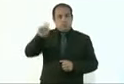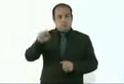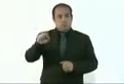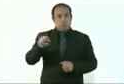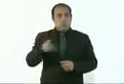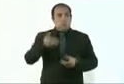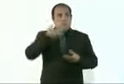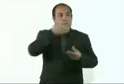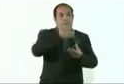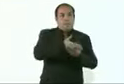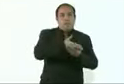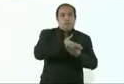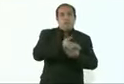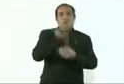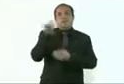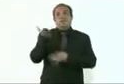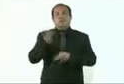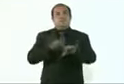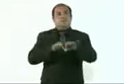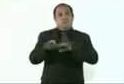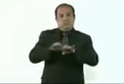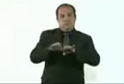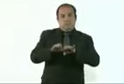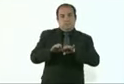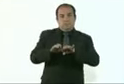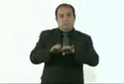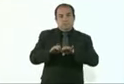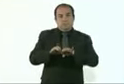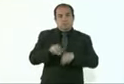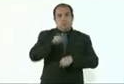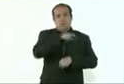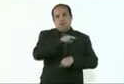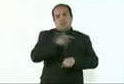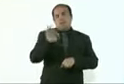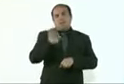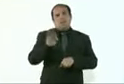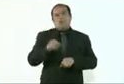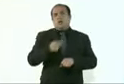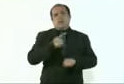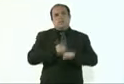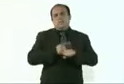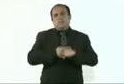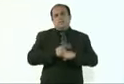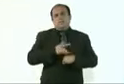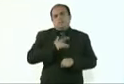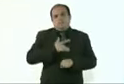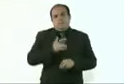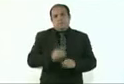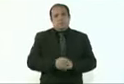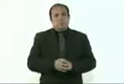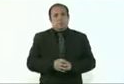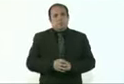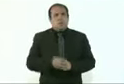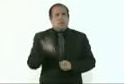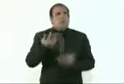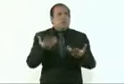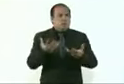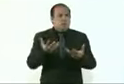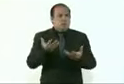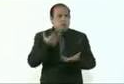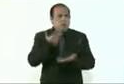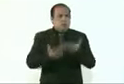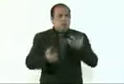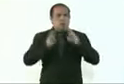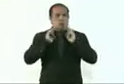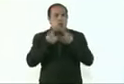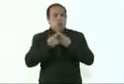va porque se lo piden en su trabajo, ni siquiera es porque tenga síntomas. ¿Qué hicimos en este caso? Reunión con